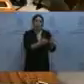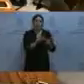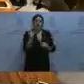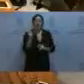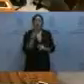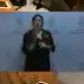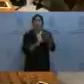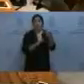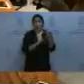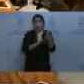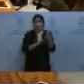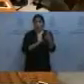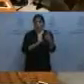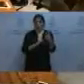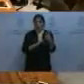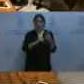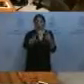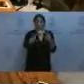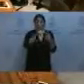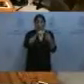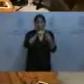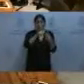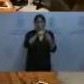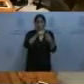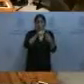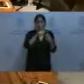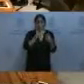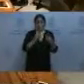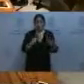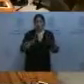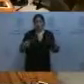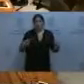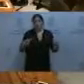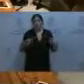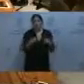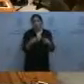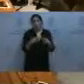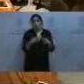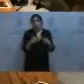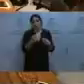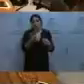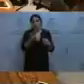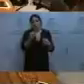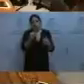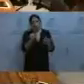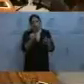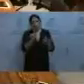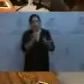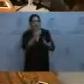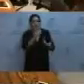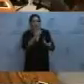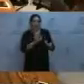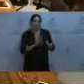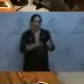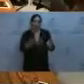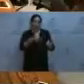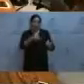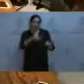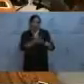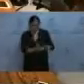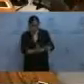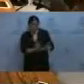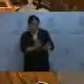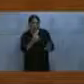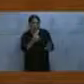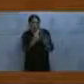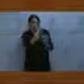¿no? Una, la de sus socios comunistas, muy amistosa por lo que he visto en el tono